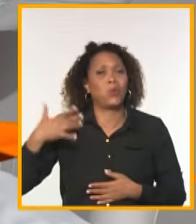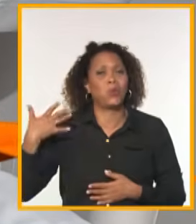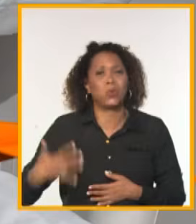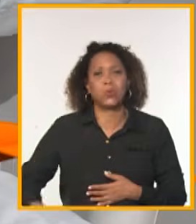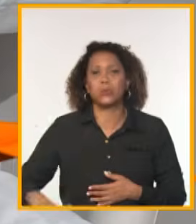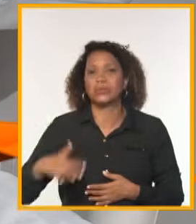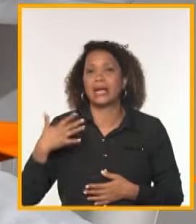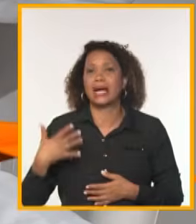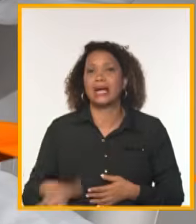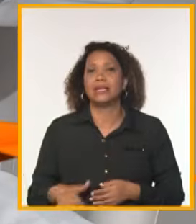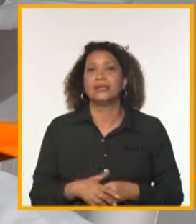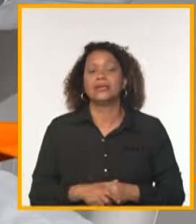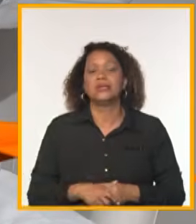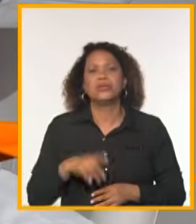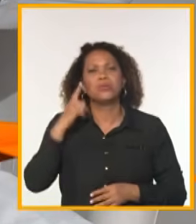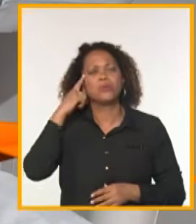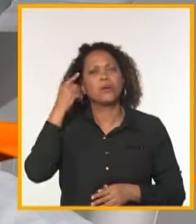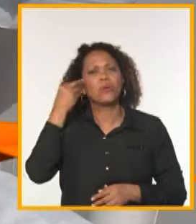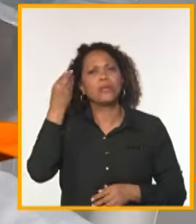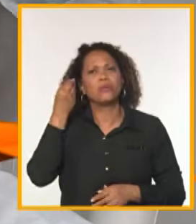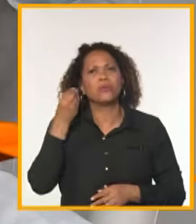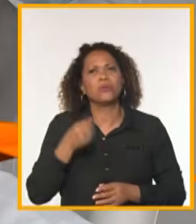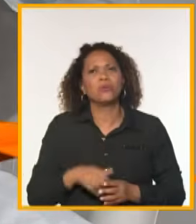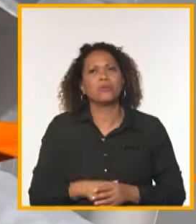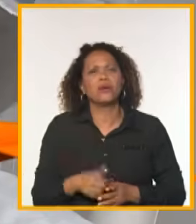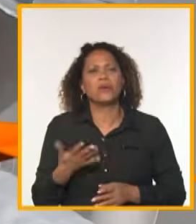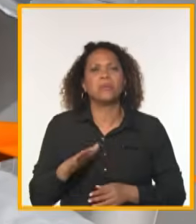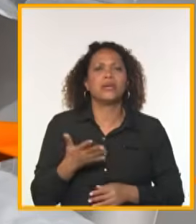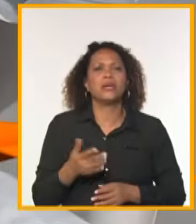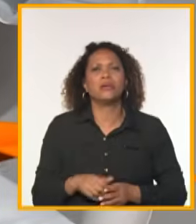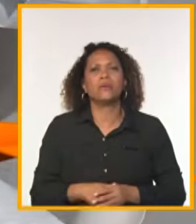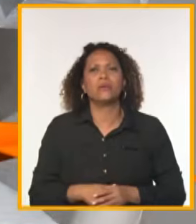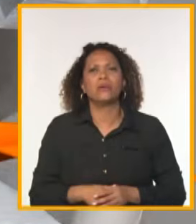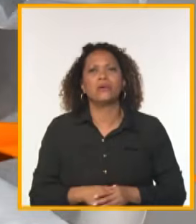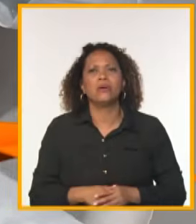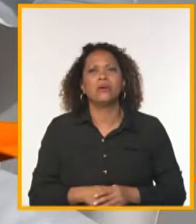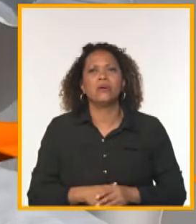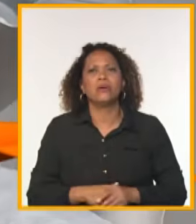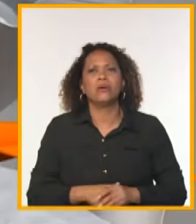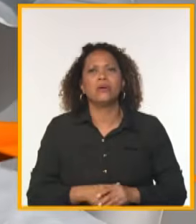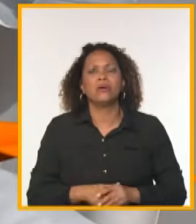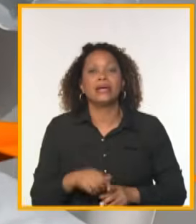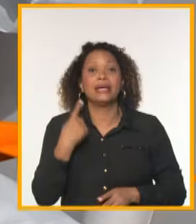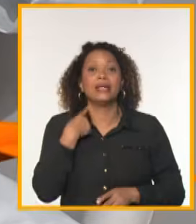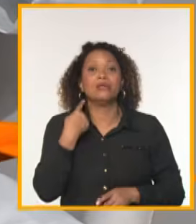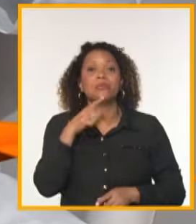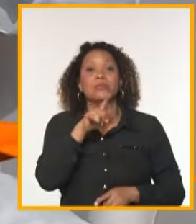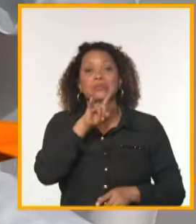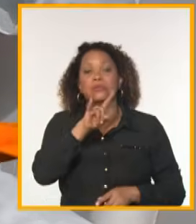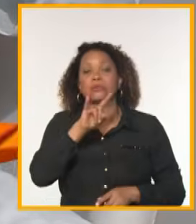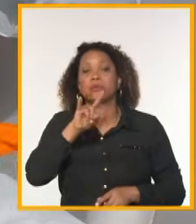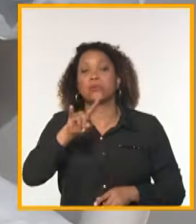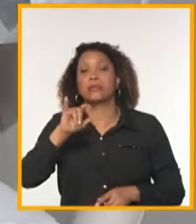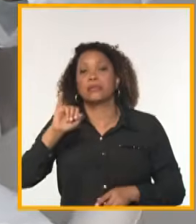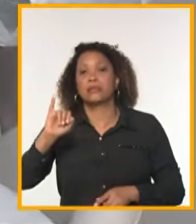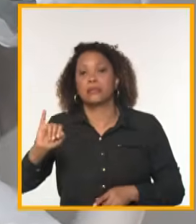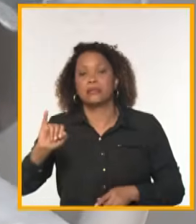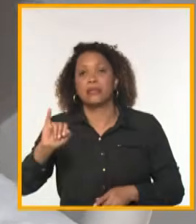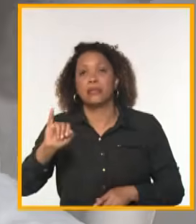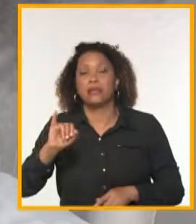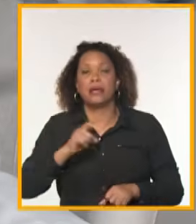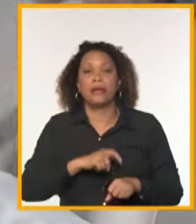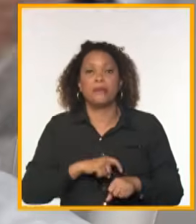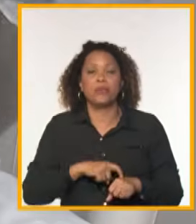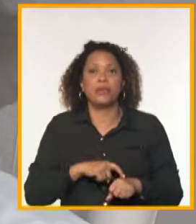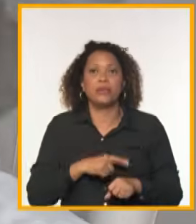caros. Creo que te hice la anécdota que en el año 96, cuando se dice